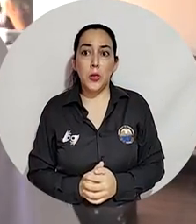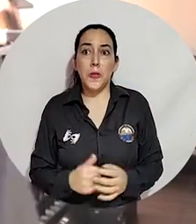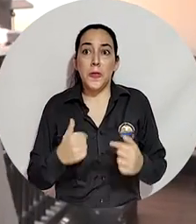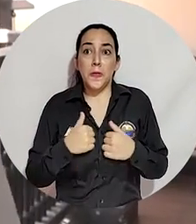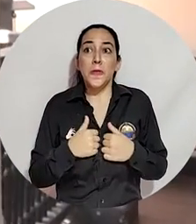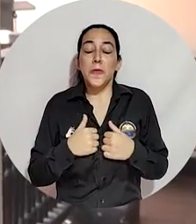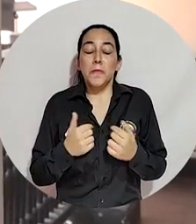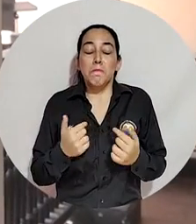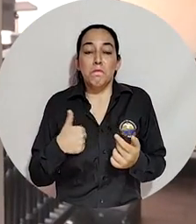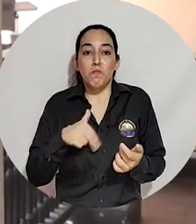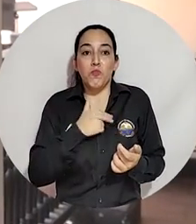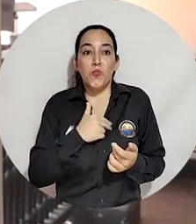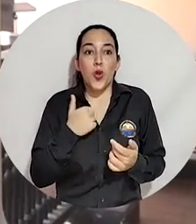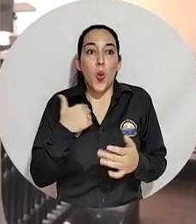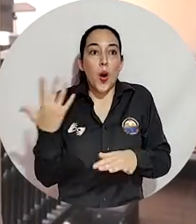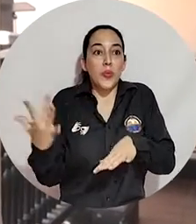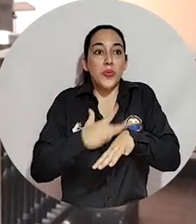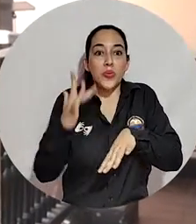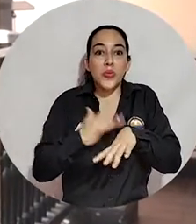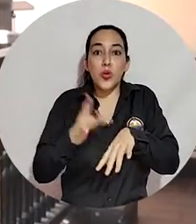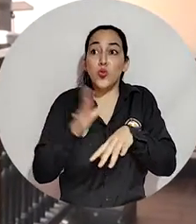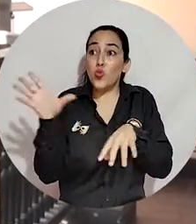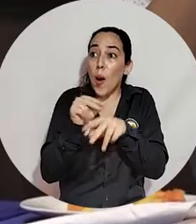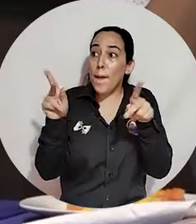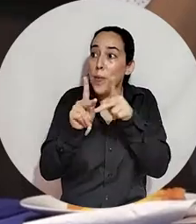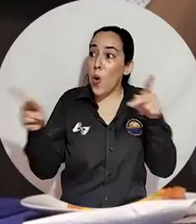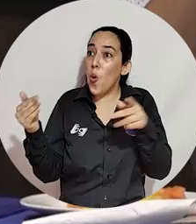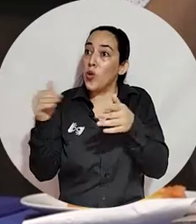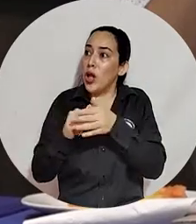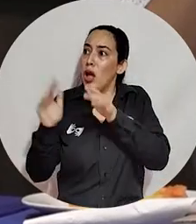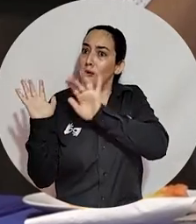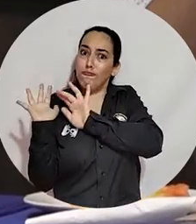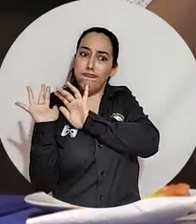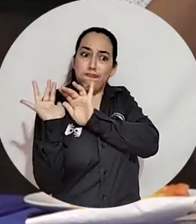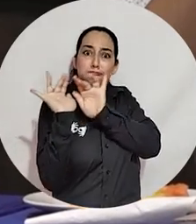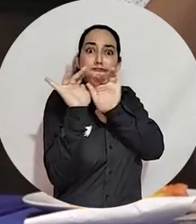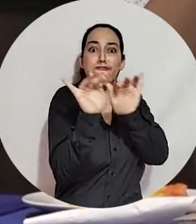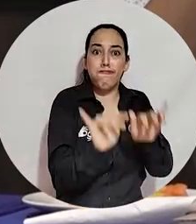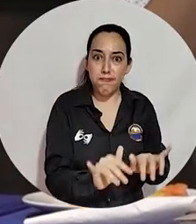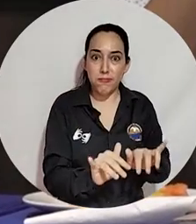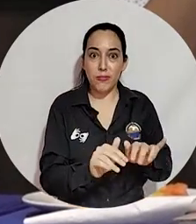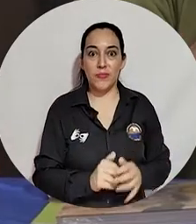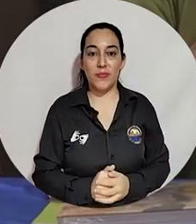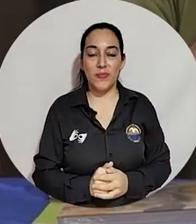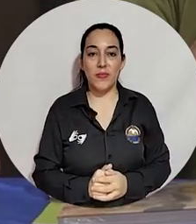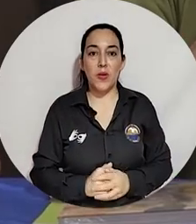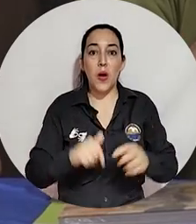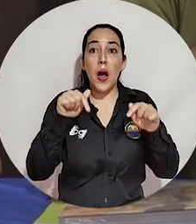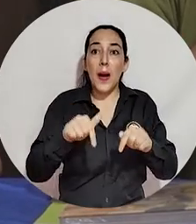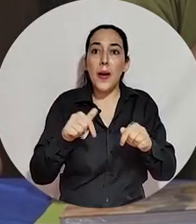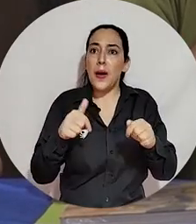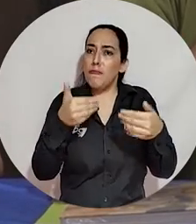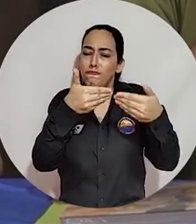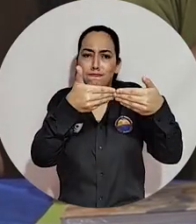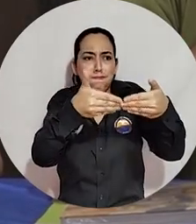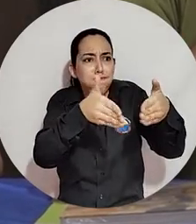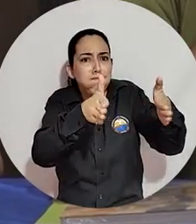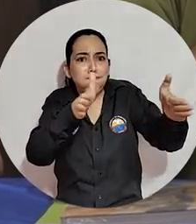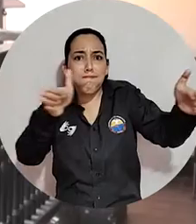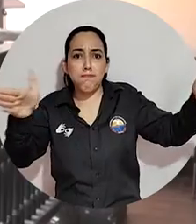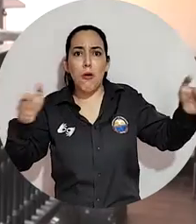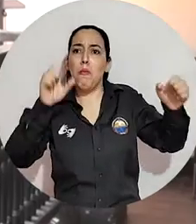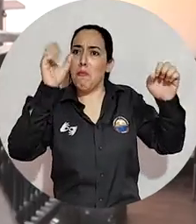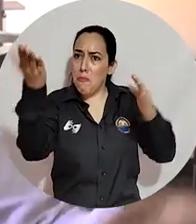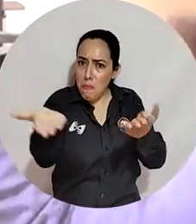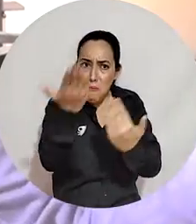población. Entonces, pues, estamos muy motivados a que todo este personal pueda asistir. Y lógicamente estamos aquí con